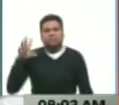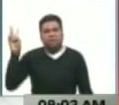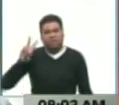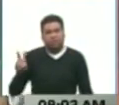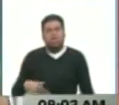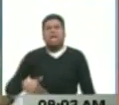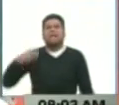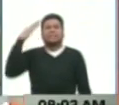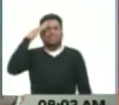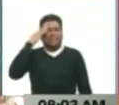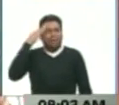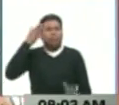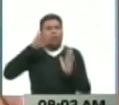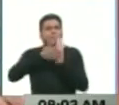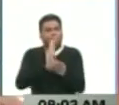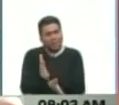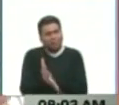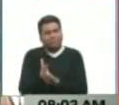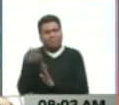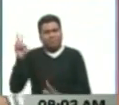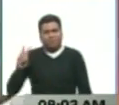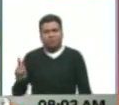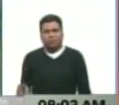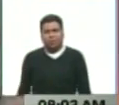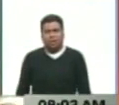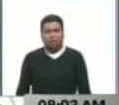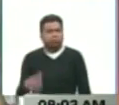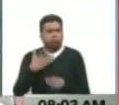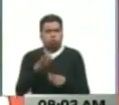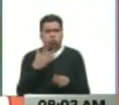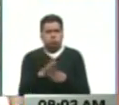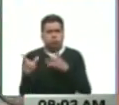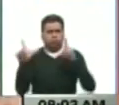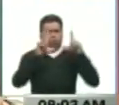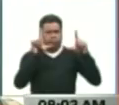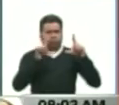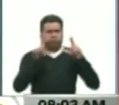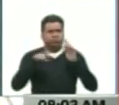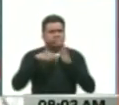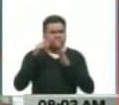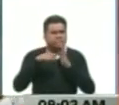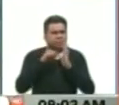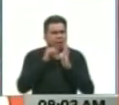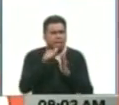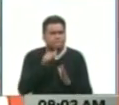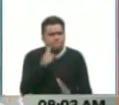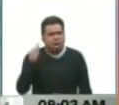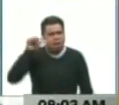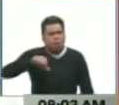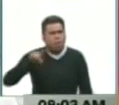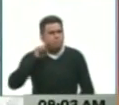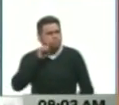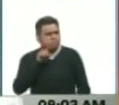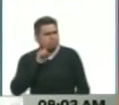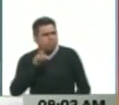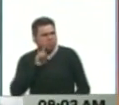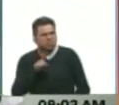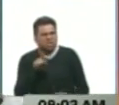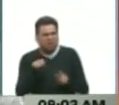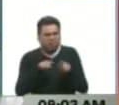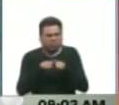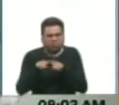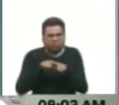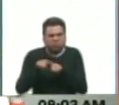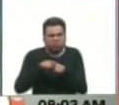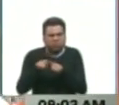pasa en Venezuela a pesar de la distorsión de los medios de comunicación privados, que es permanente y que es brutal, que hay un internacionalismo